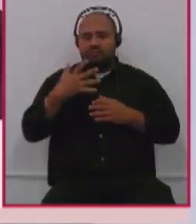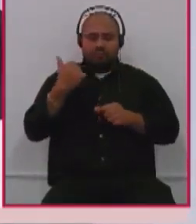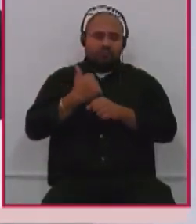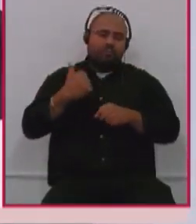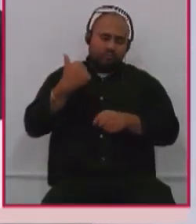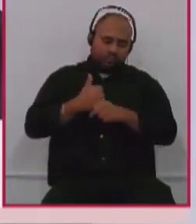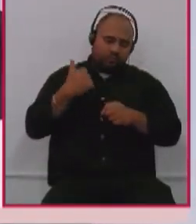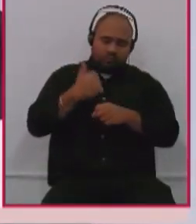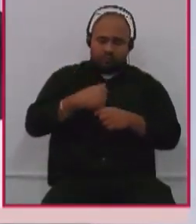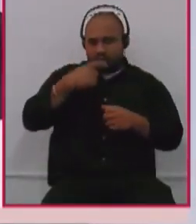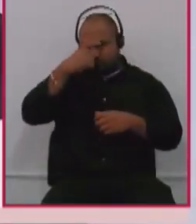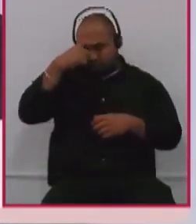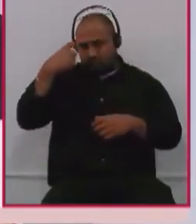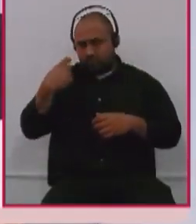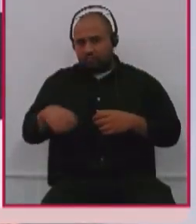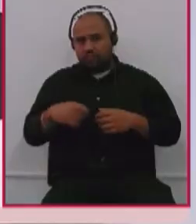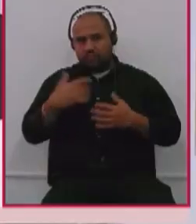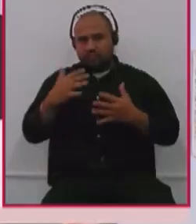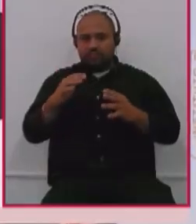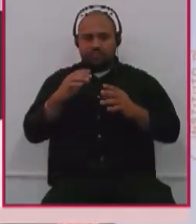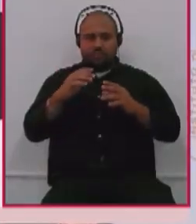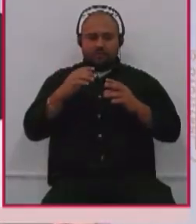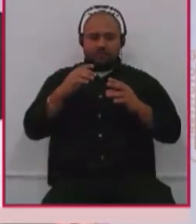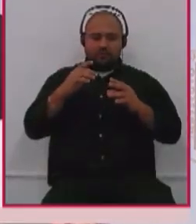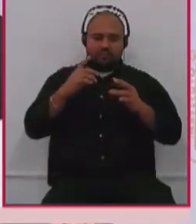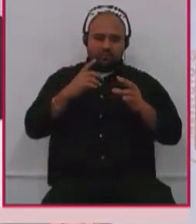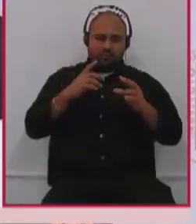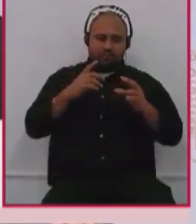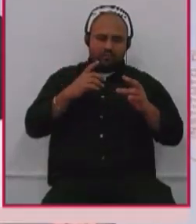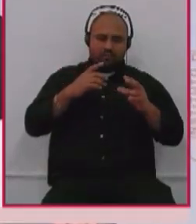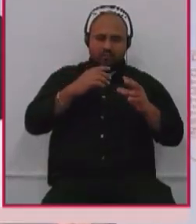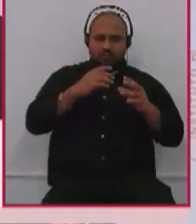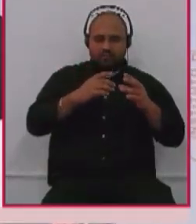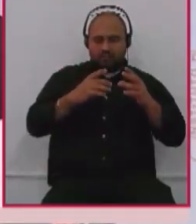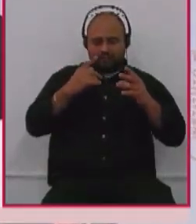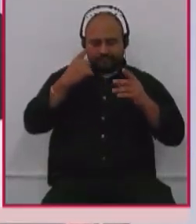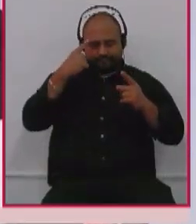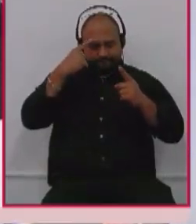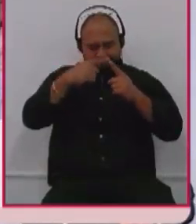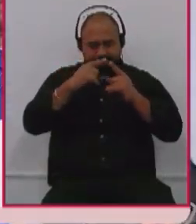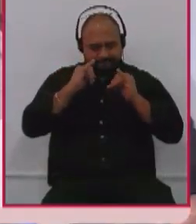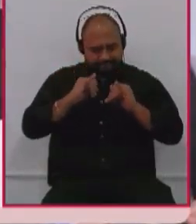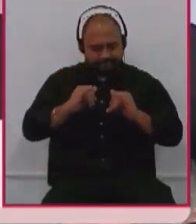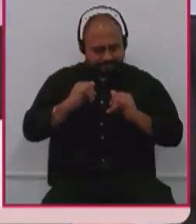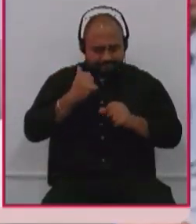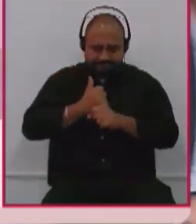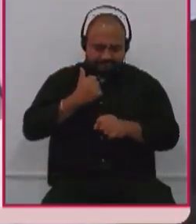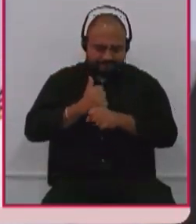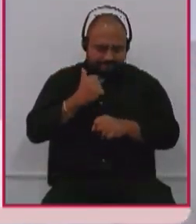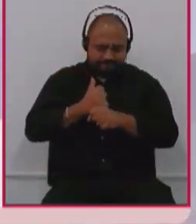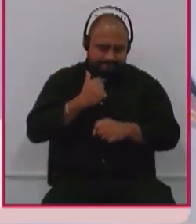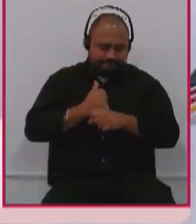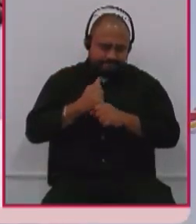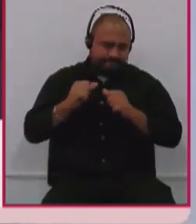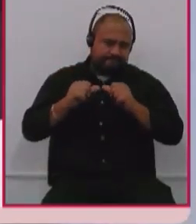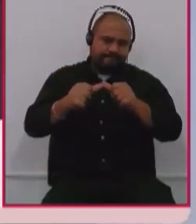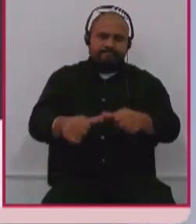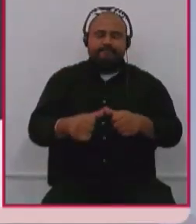siendo un solo equipo, ¿no? Trabajando juntos para un mismo objetivo, ¿no? Gracias a todos.